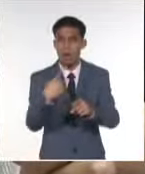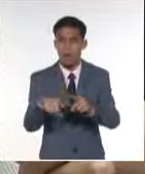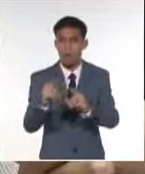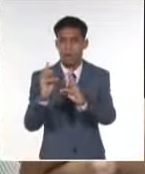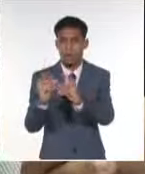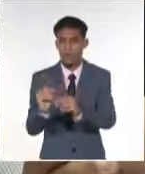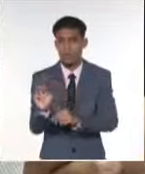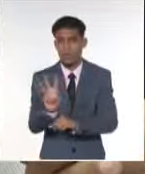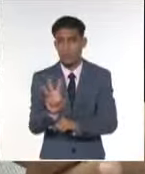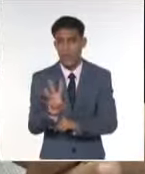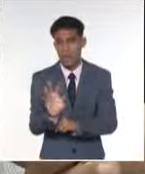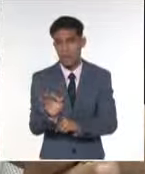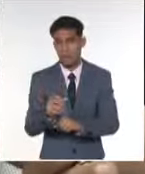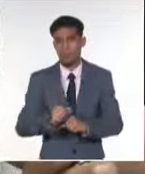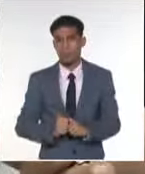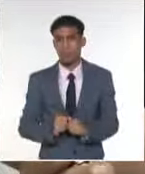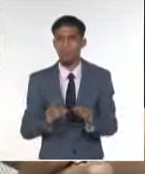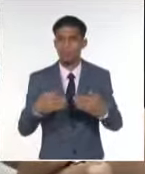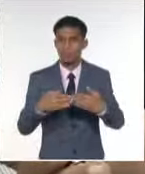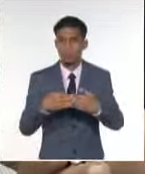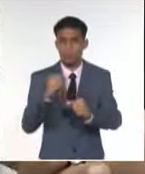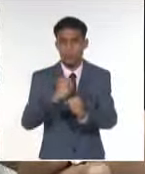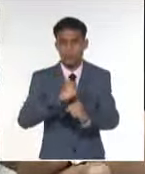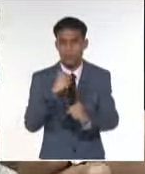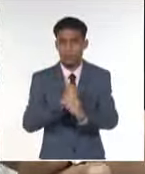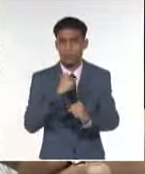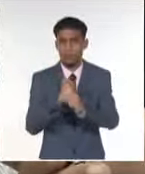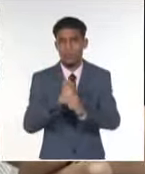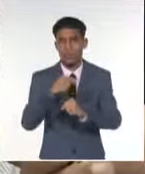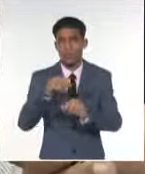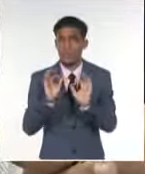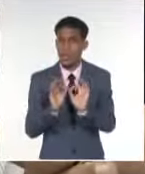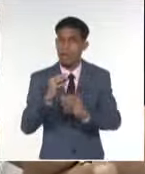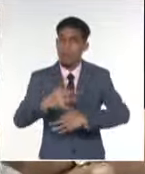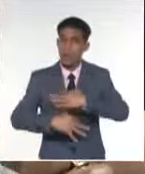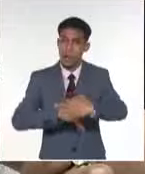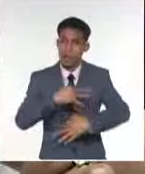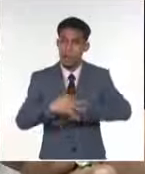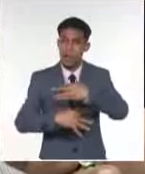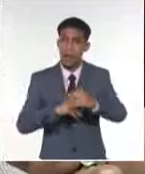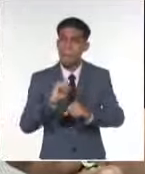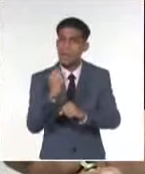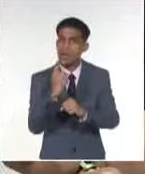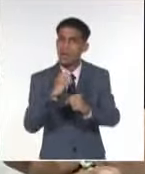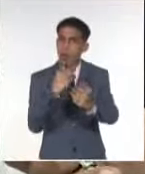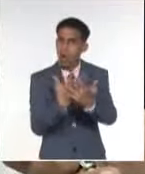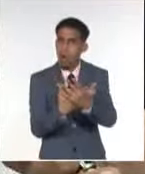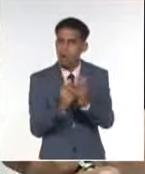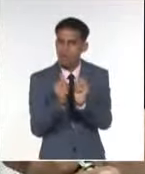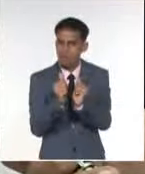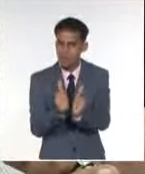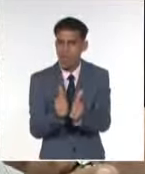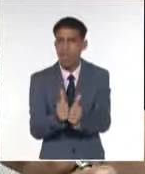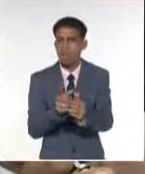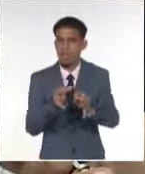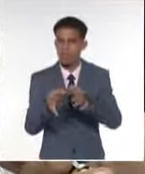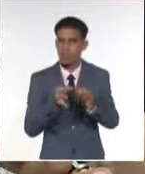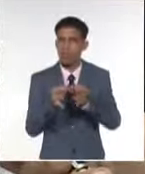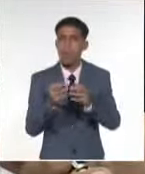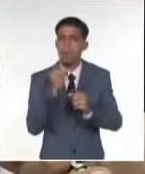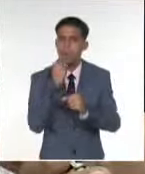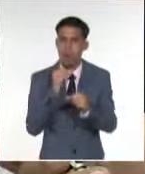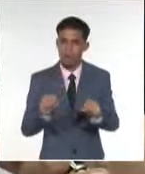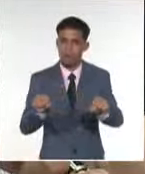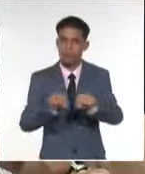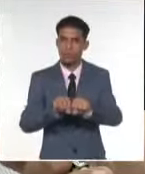RNT, concluye los trabajos en el día de hoy, pero siempre explicamos que hay que hacer las comprobaciones de los trabajos en función de cómo salga esa